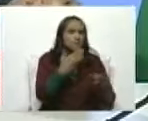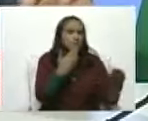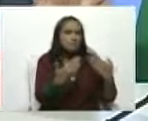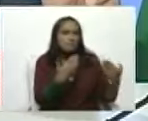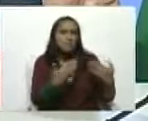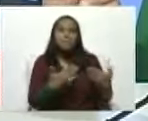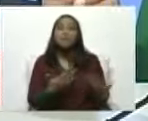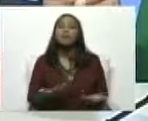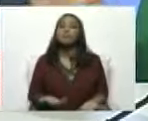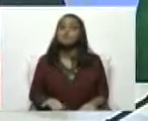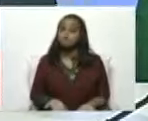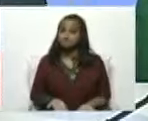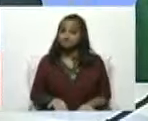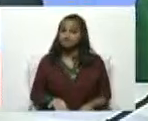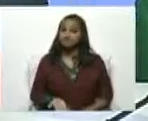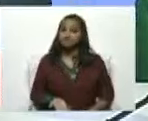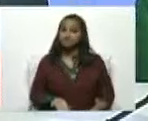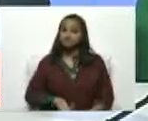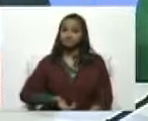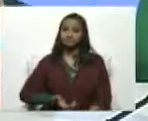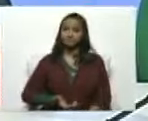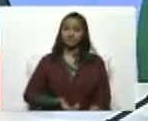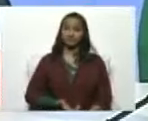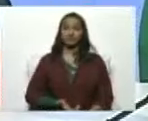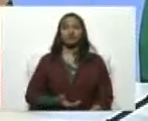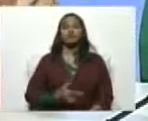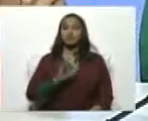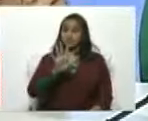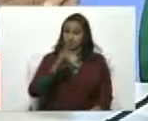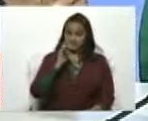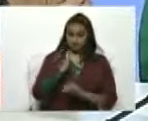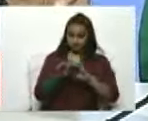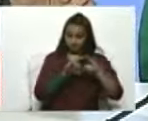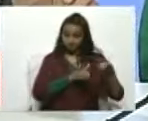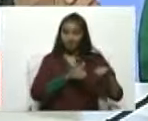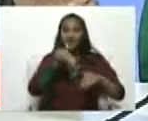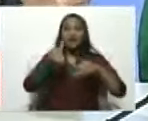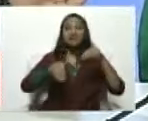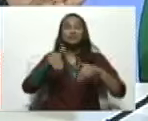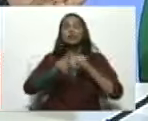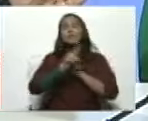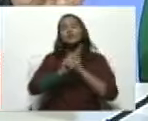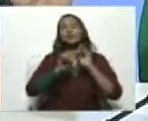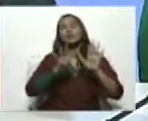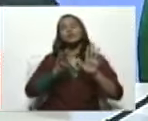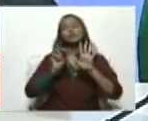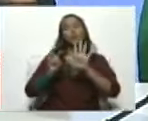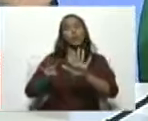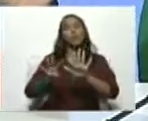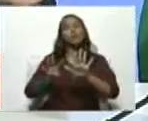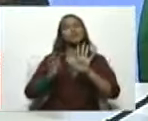Amelia, ¿cuánto era? Miren, en las elecciones del 98, creo que era 43.